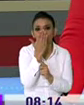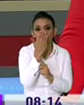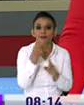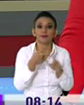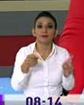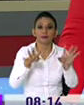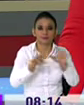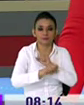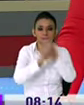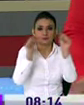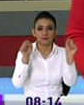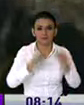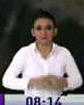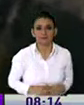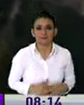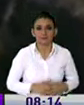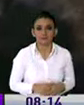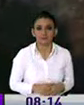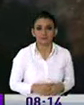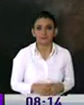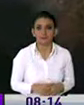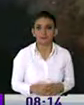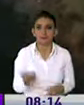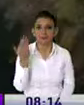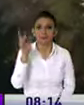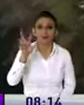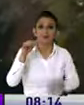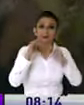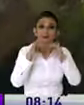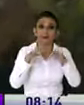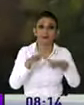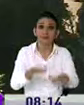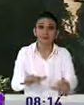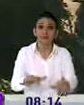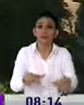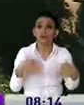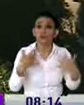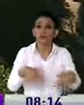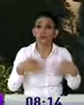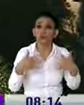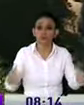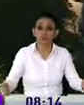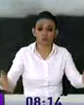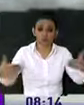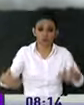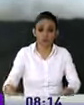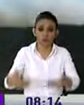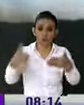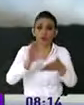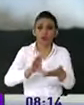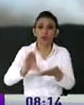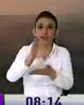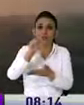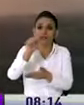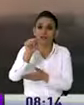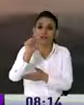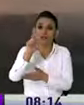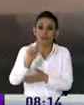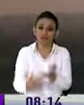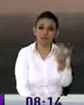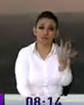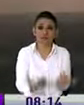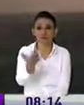9:00 a.m. El pasado 3 de septiembre, las damas consumieron el 98% de la unidad educativa María de Nazaret, ubicada